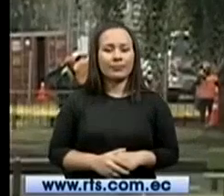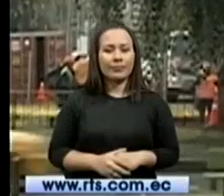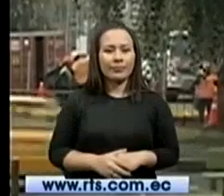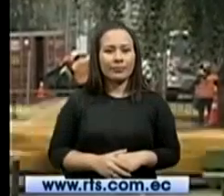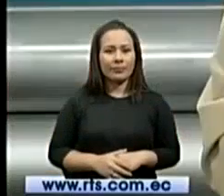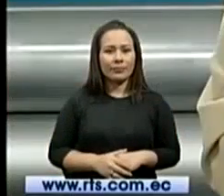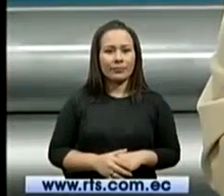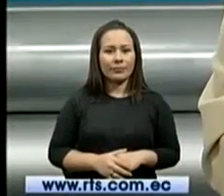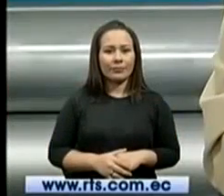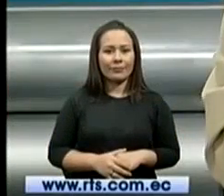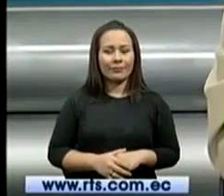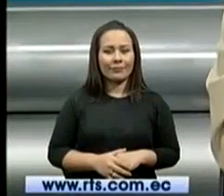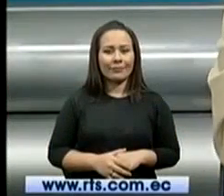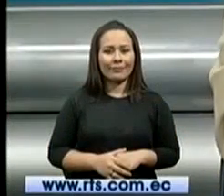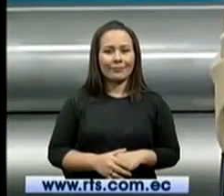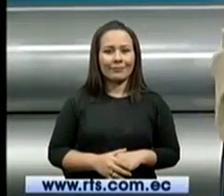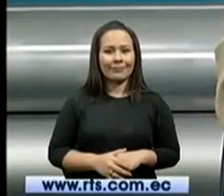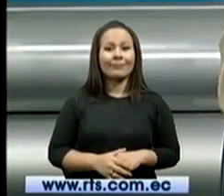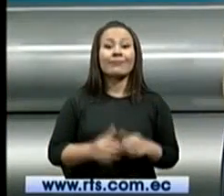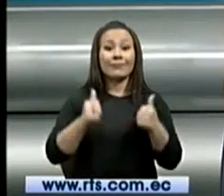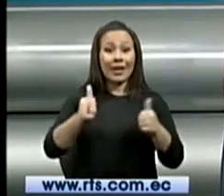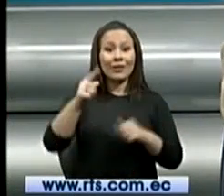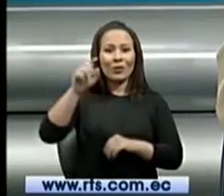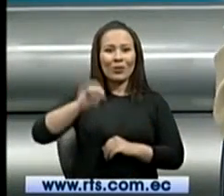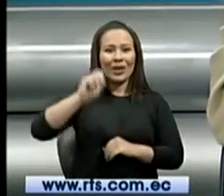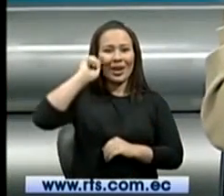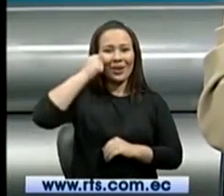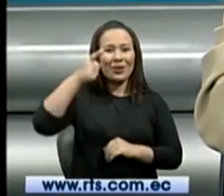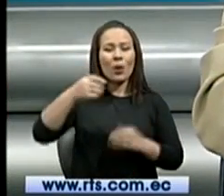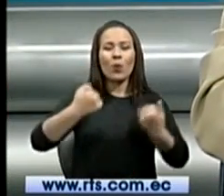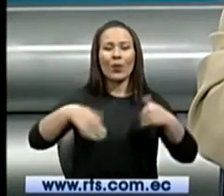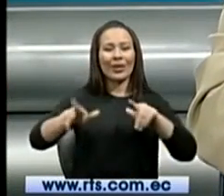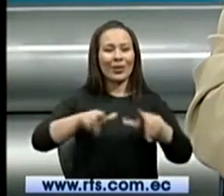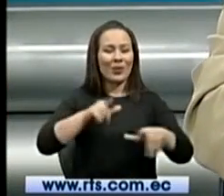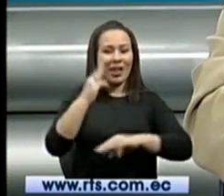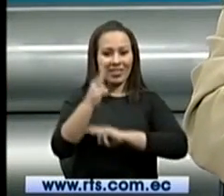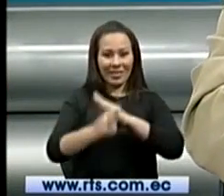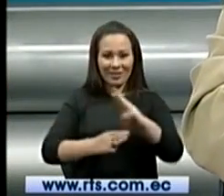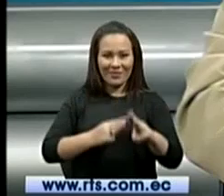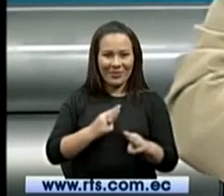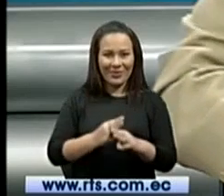Corral. Bien, y recuerde que puede vernos desde cualquier